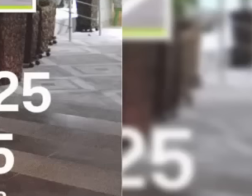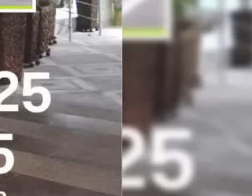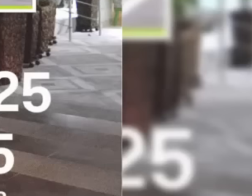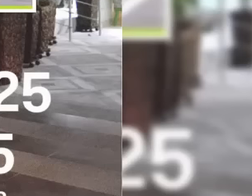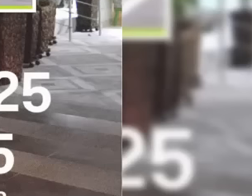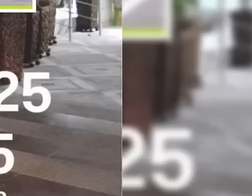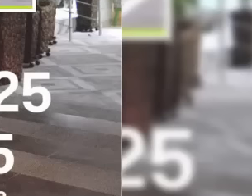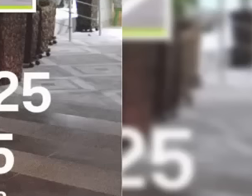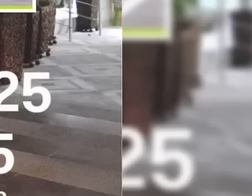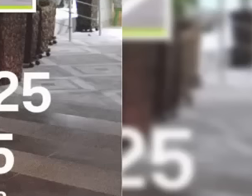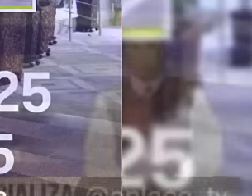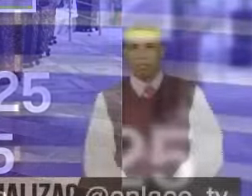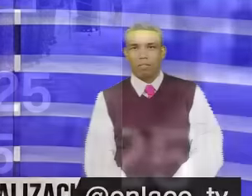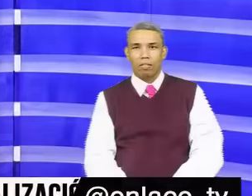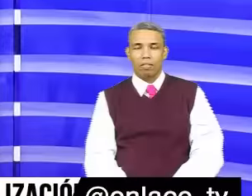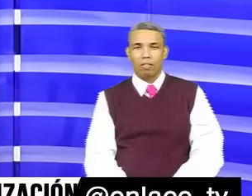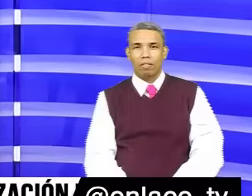único.